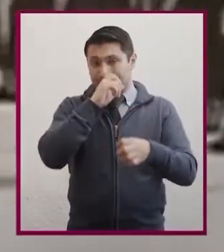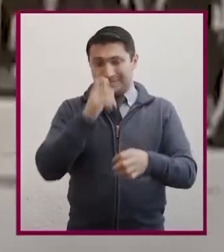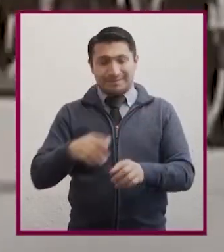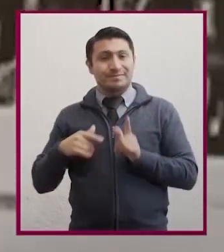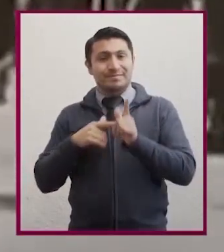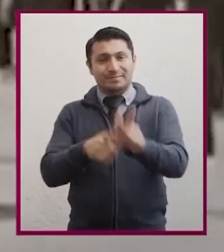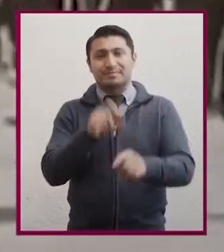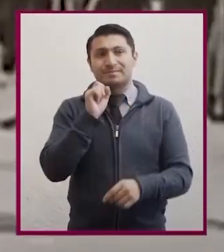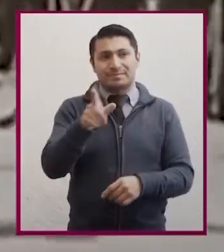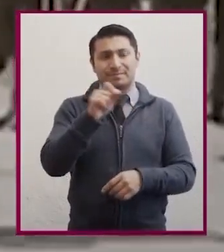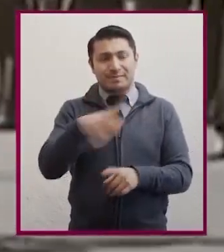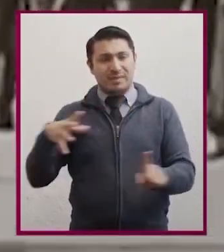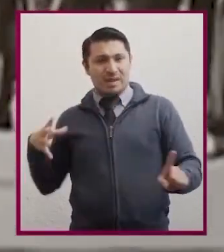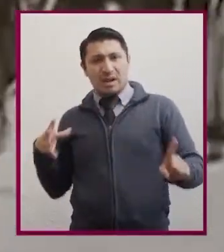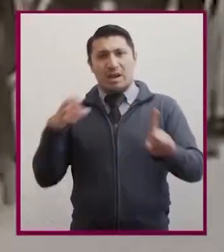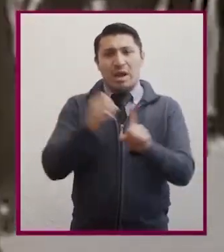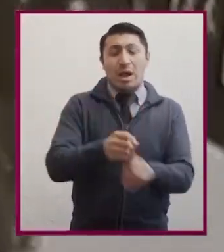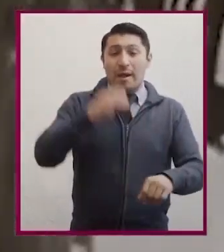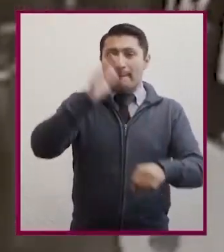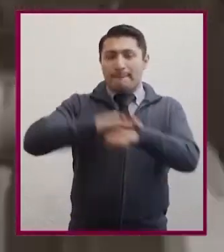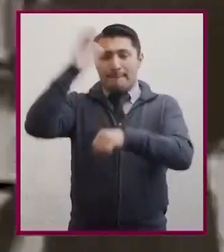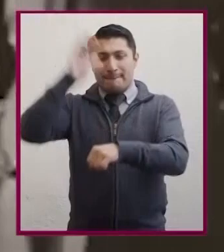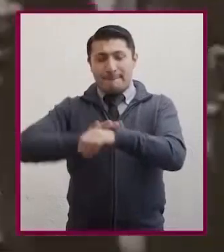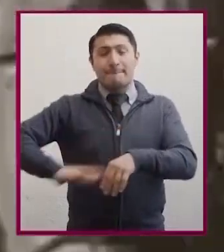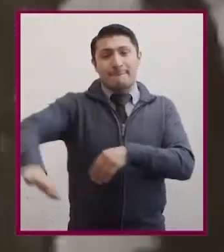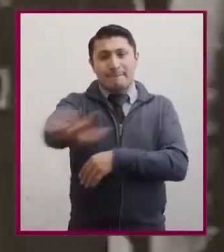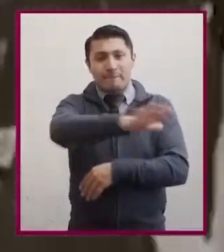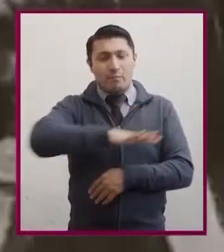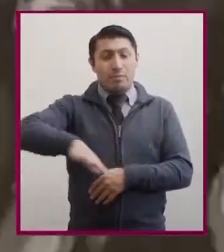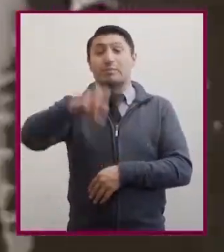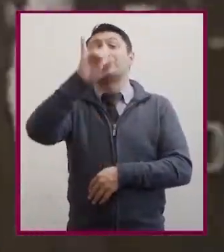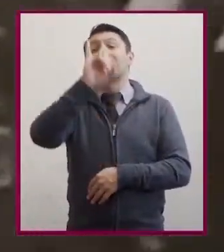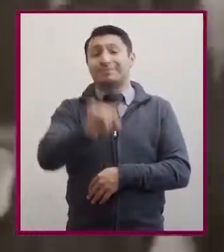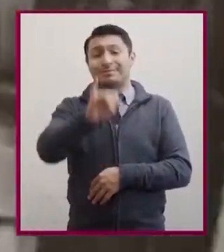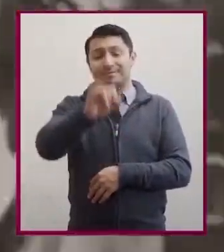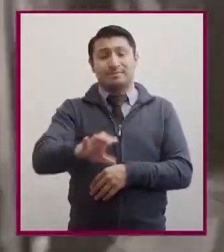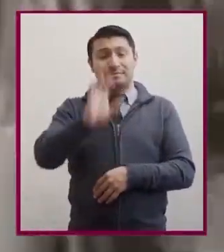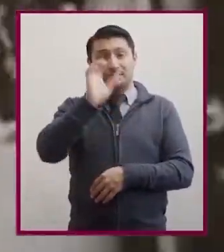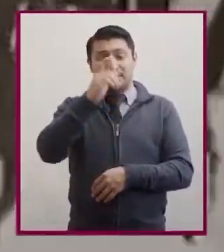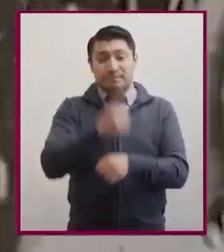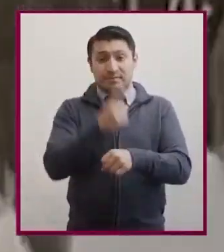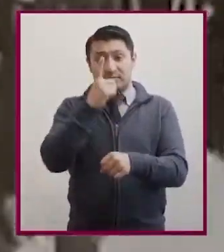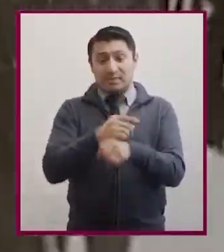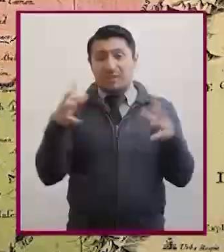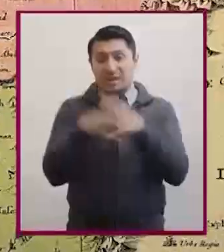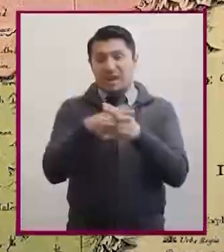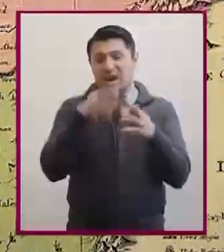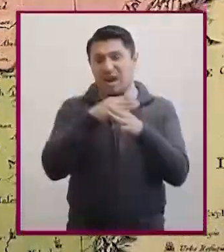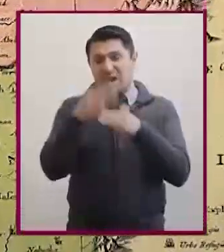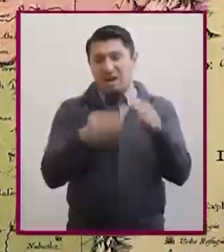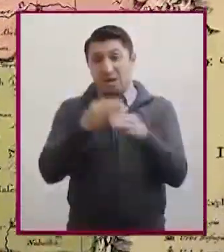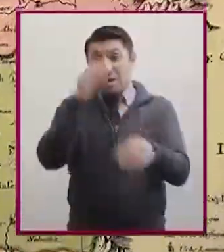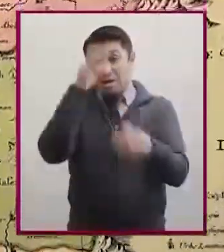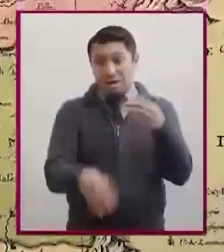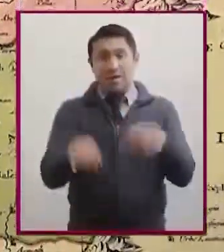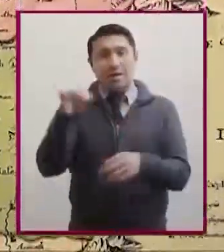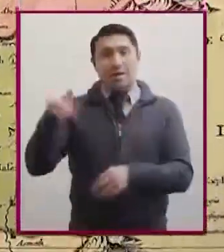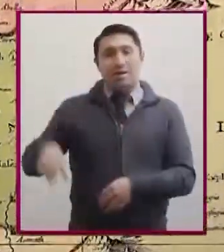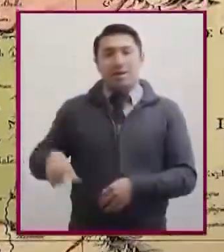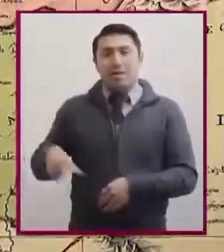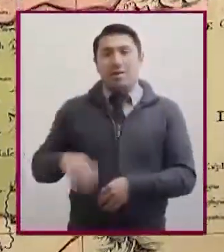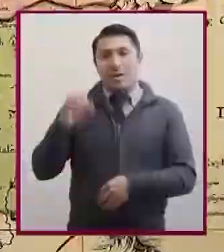carrera por la obtención de cada vez más territorio. En efecto, al concluir la Primera Guerra Mundial, el Imperio